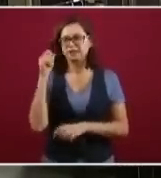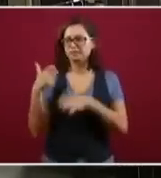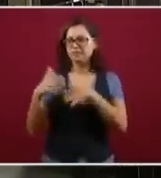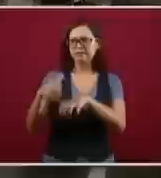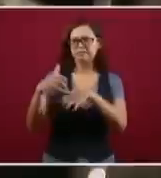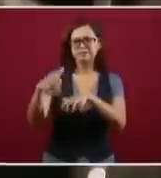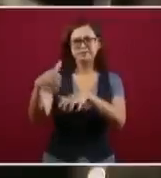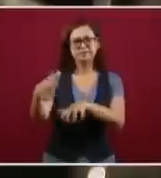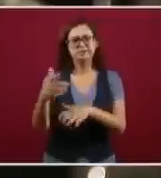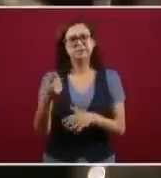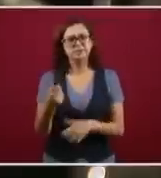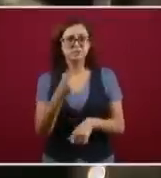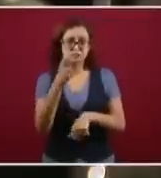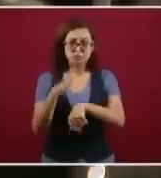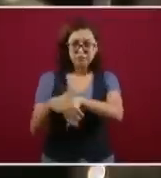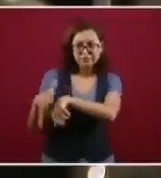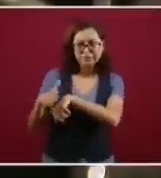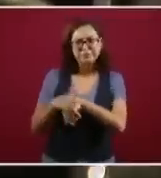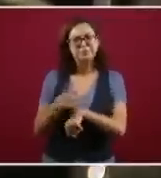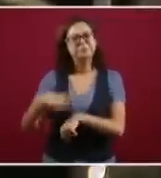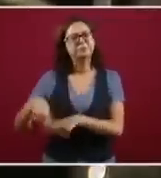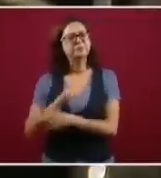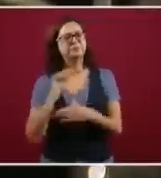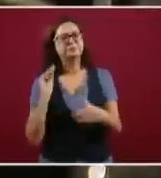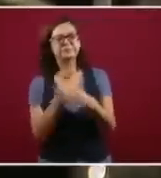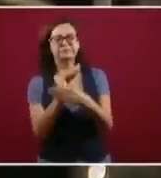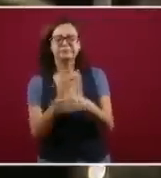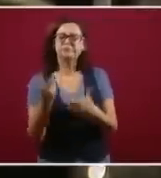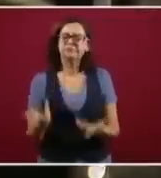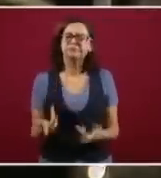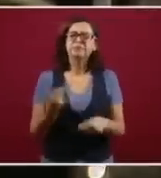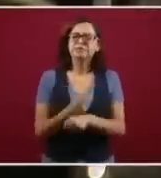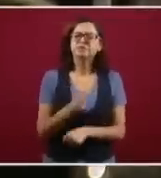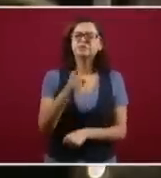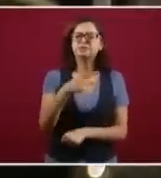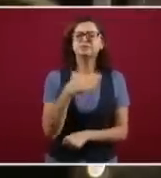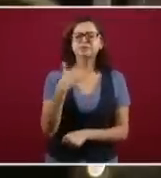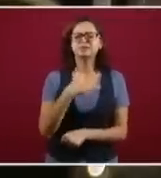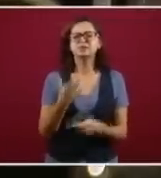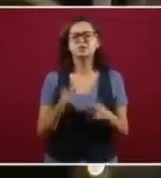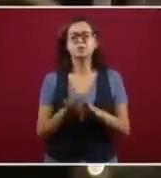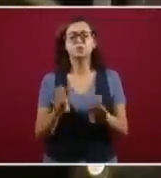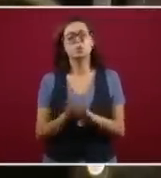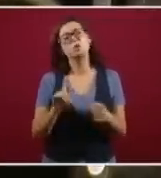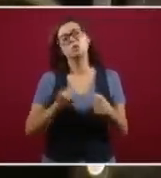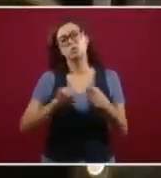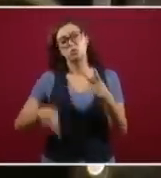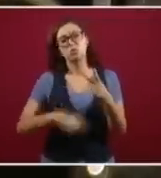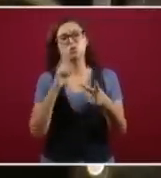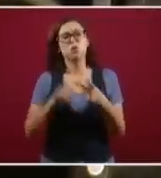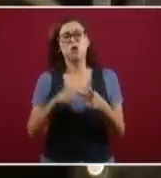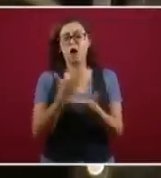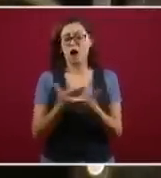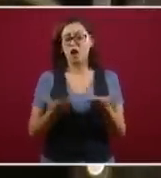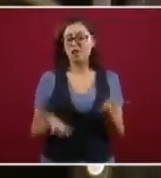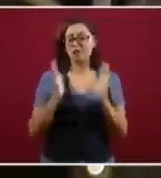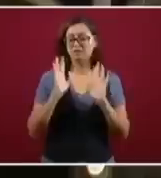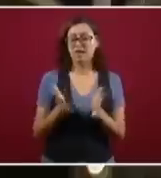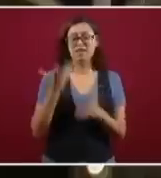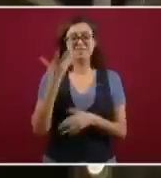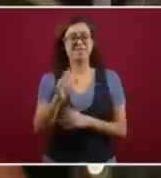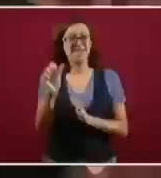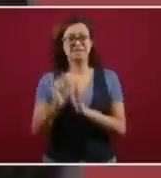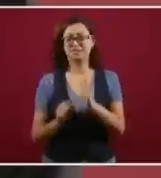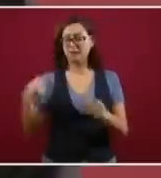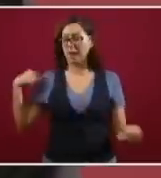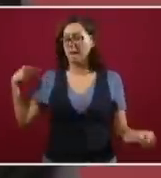¿No hicieron caso al llamado que usted realizó? Y por otro lado, ya cumplió 10 meses de su gobierno. En este sentido, ¿pudiera